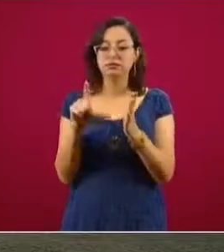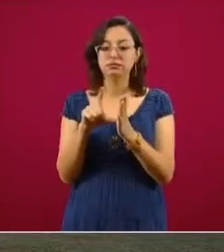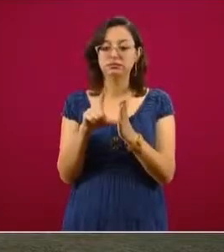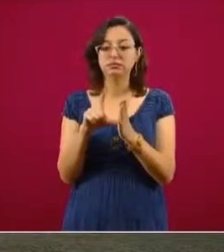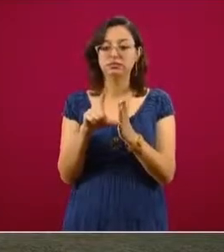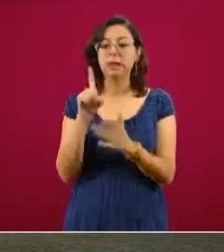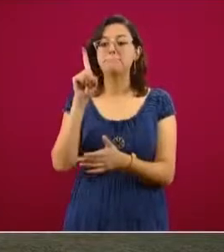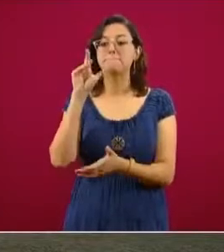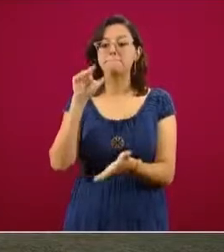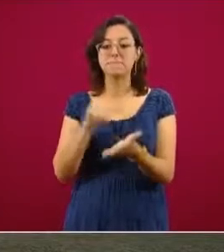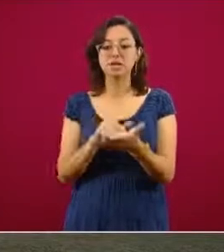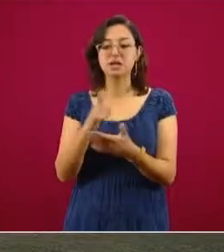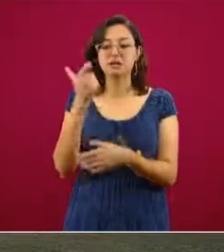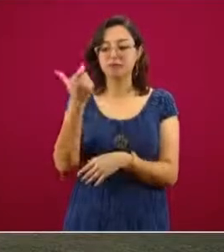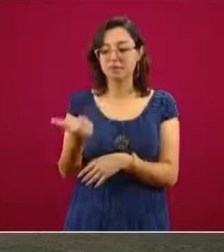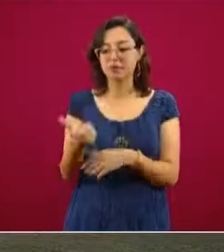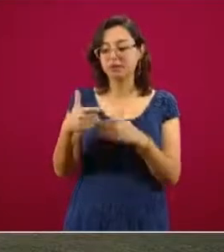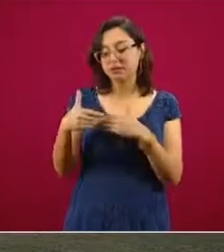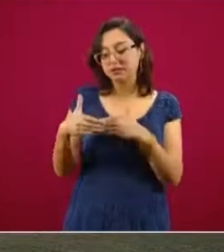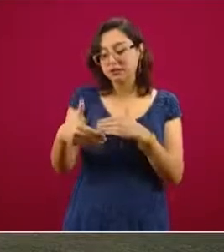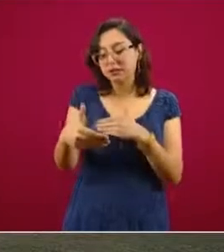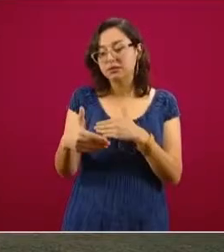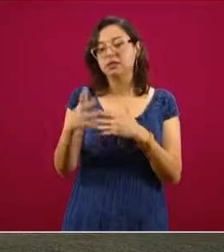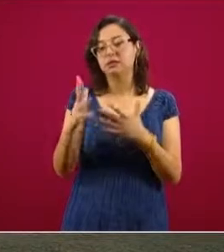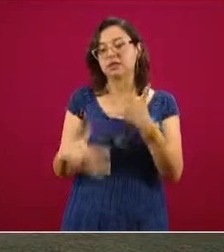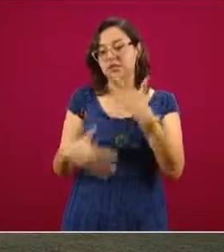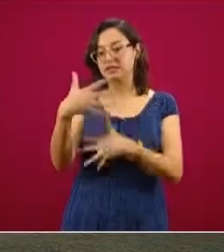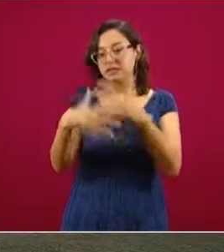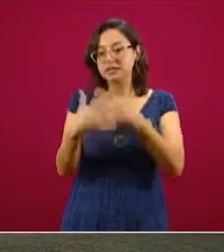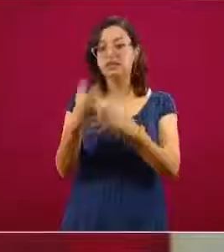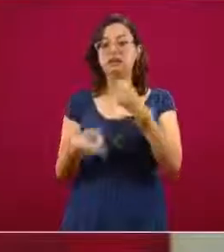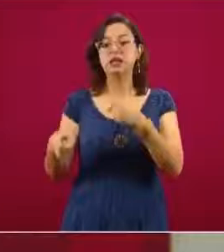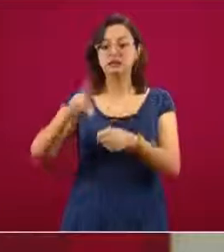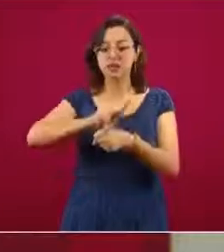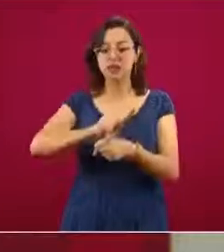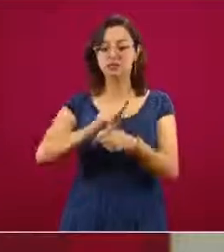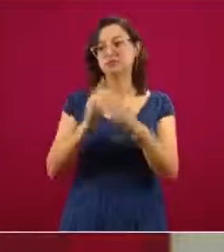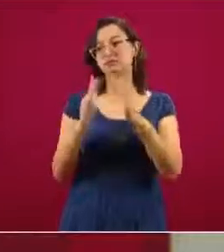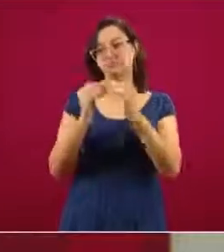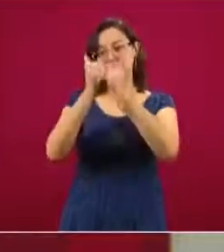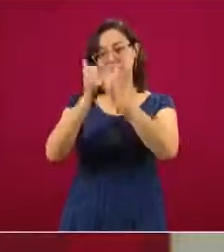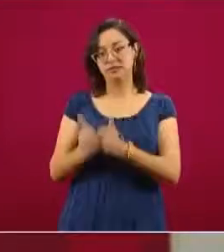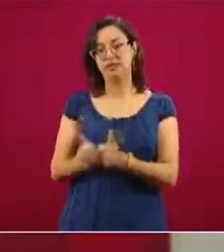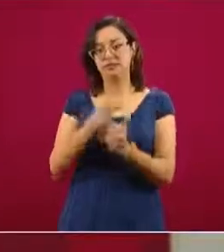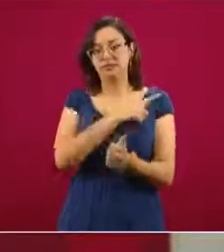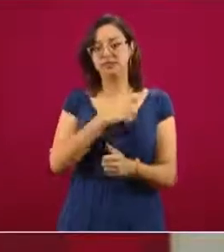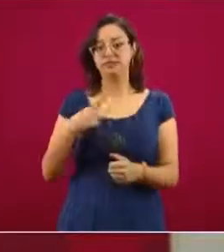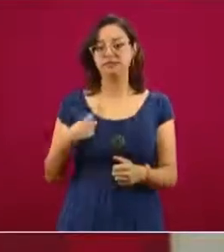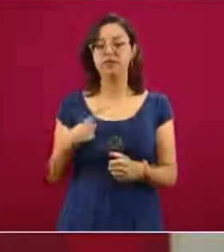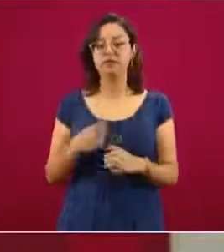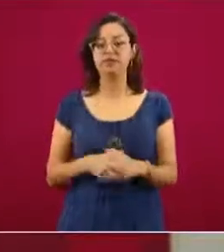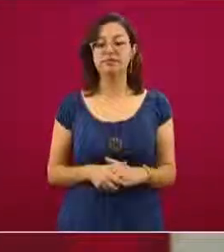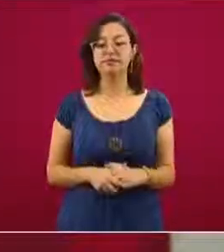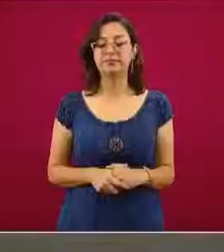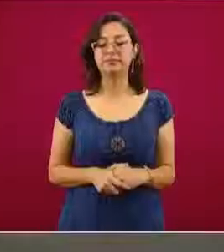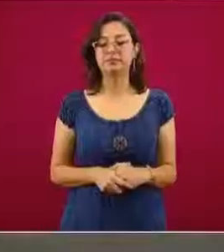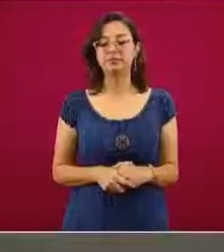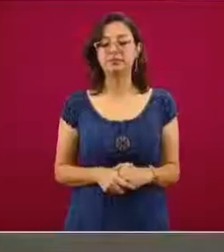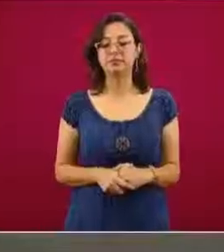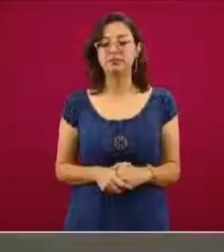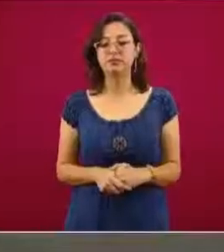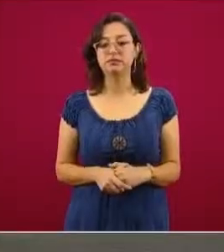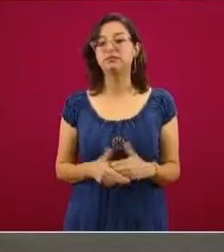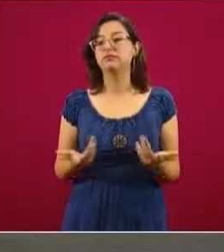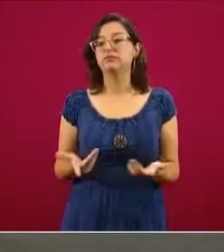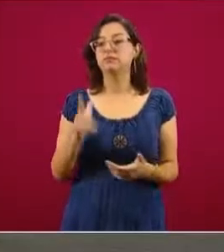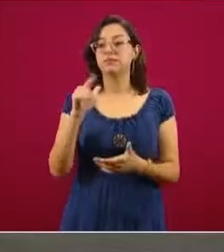con 1,000 pesos para que pueda pasar toda la familia 15 días, que es el tiempo mínimo que deben estar en su casa. Hasta la fecha se han dado